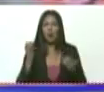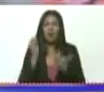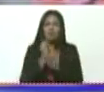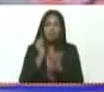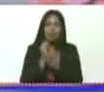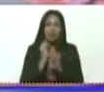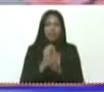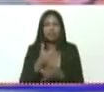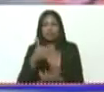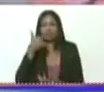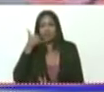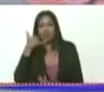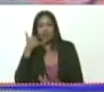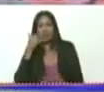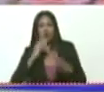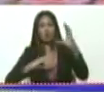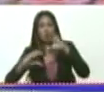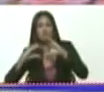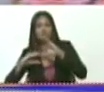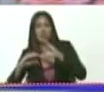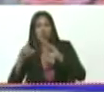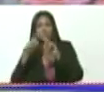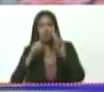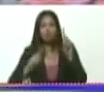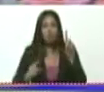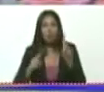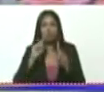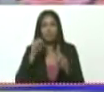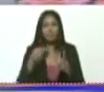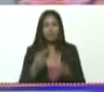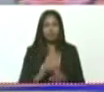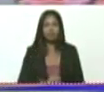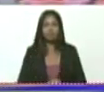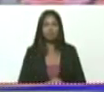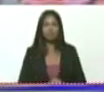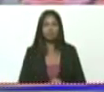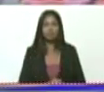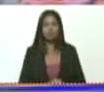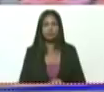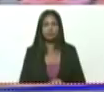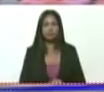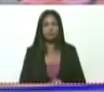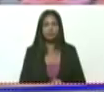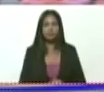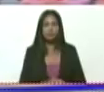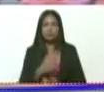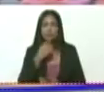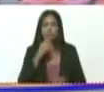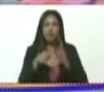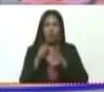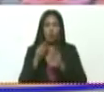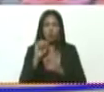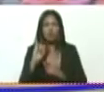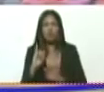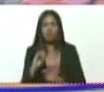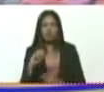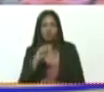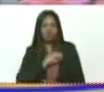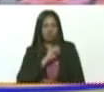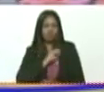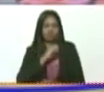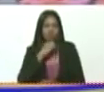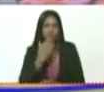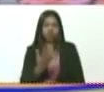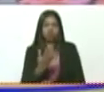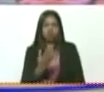telefonía, electricidad, etcétera, etcétera. Hablaban, uno de ellos, muy cobarde,